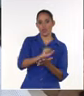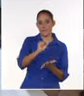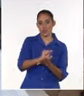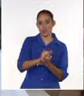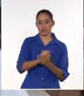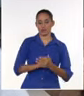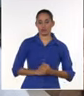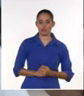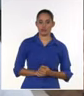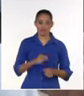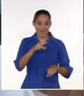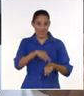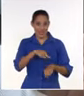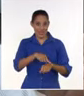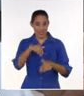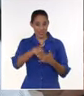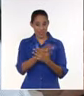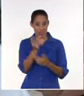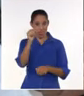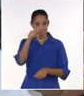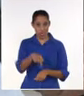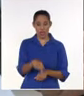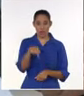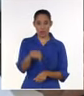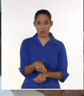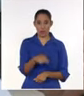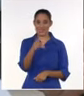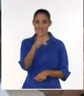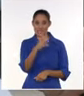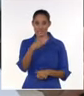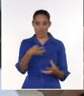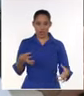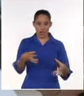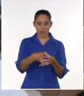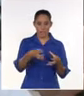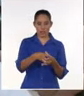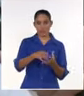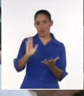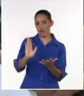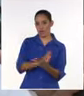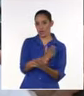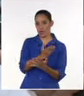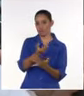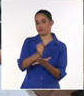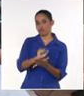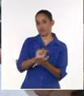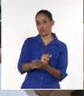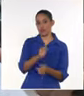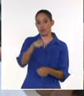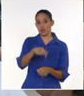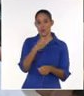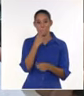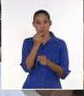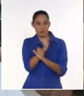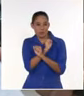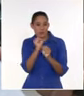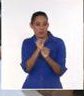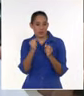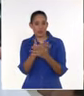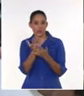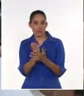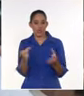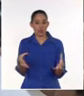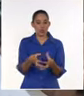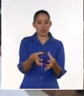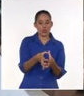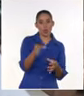eh tenemos fuera de servicio tres unidades en avería ahora hace un rato por la mañana s salió la unidad número 8o de